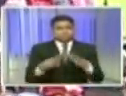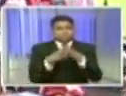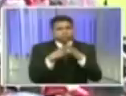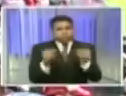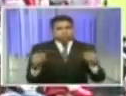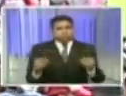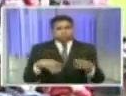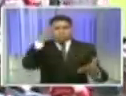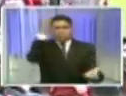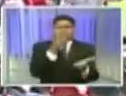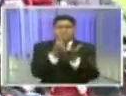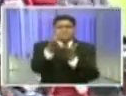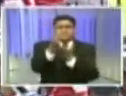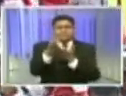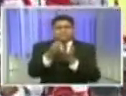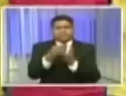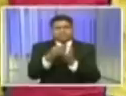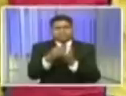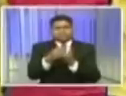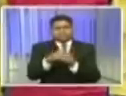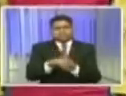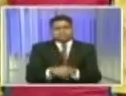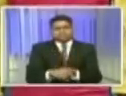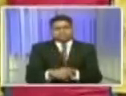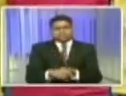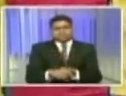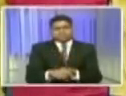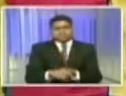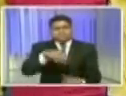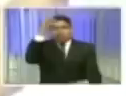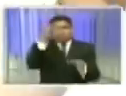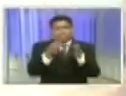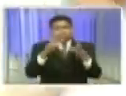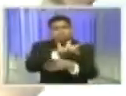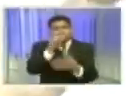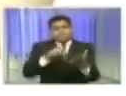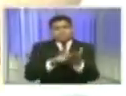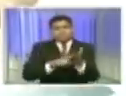¿Cuánta fe tuvo nuestro comandante supremo Hugo Chávez en la juventud?